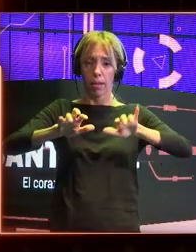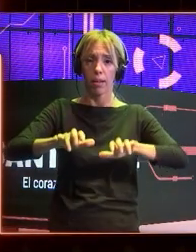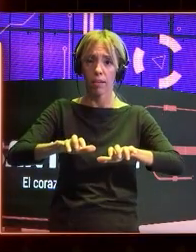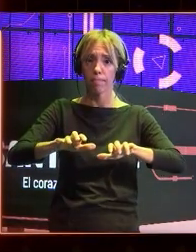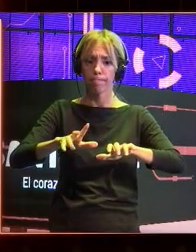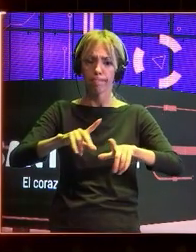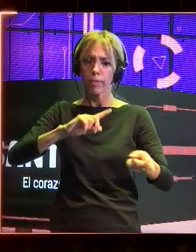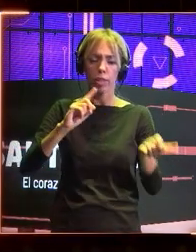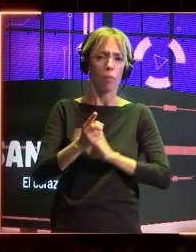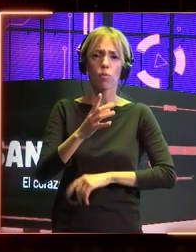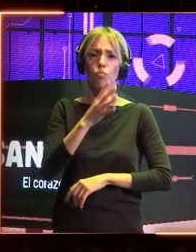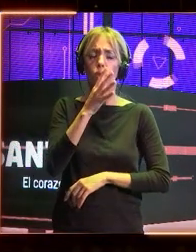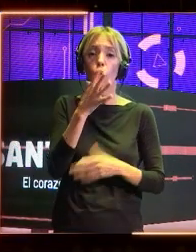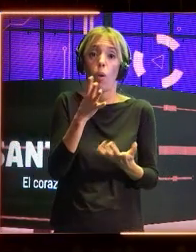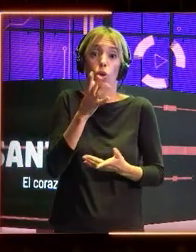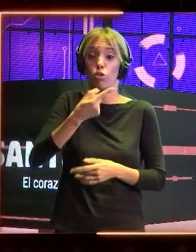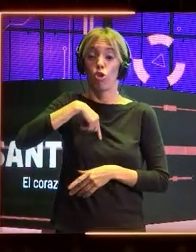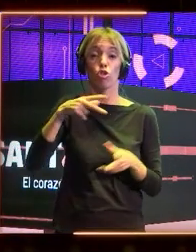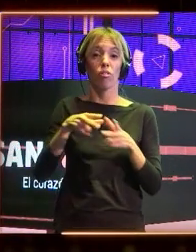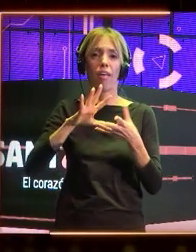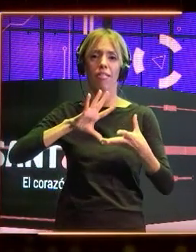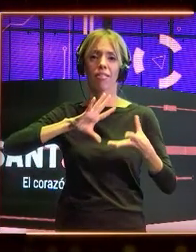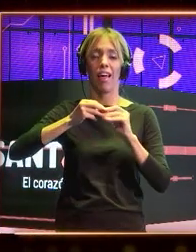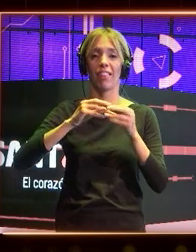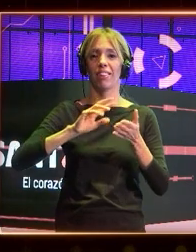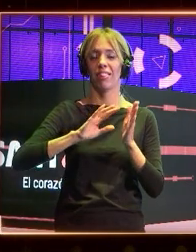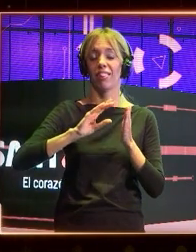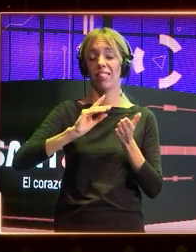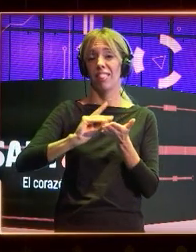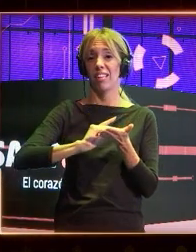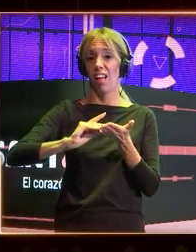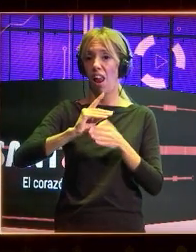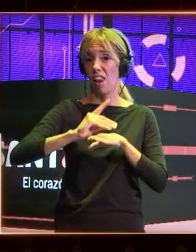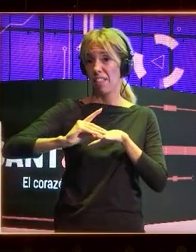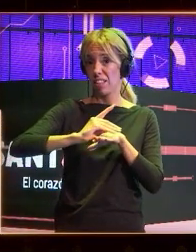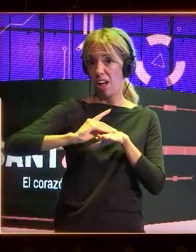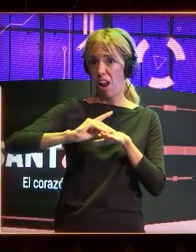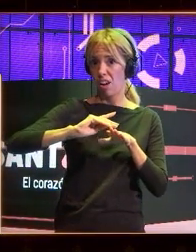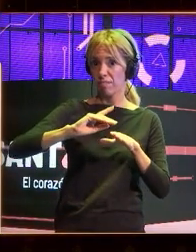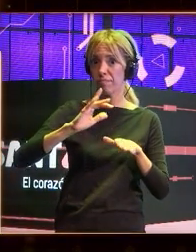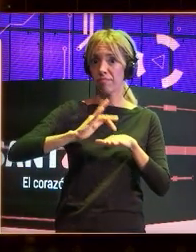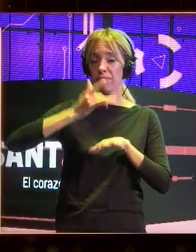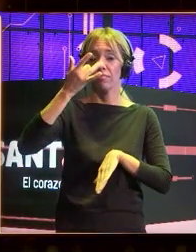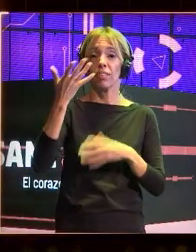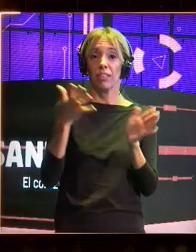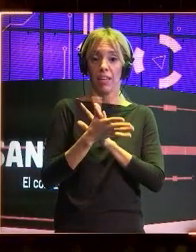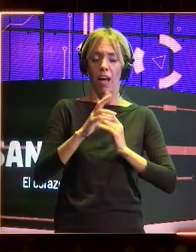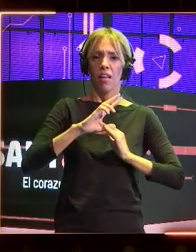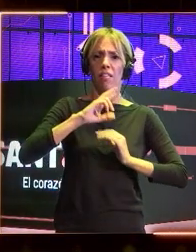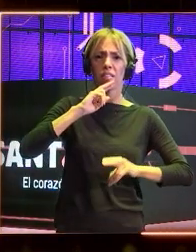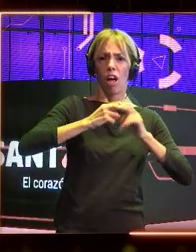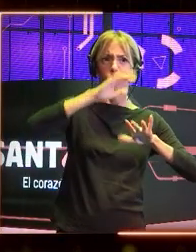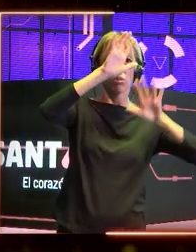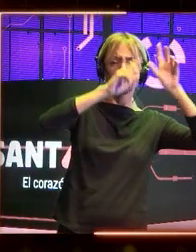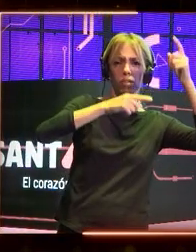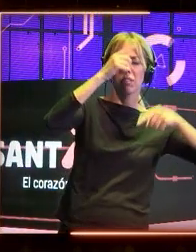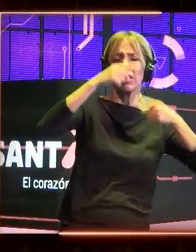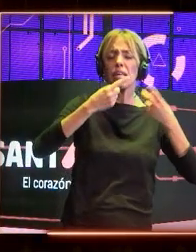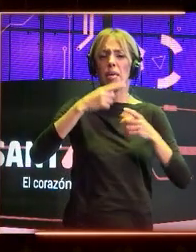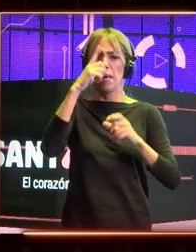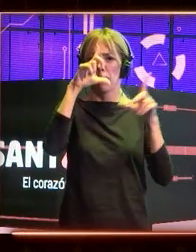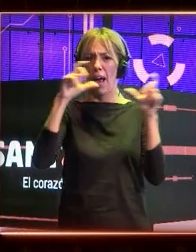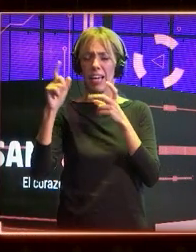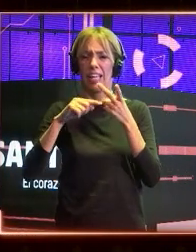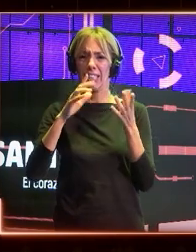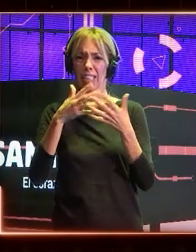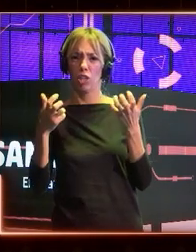hemos creado una sociedad digital digitalizada y esta sociedad digitalizada ha creado un montón de datos imágenes textos vídeos